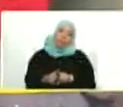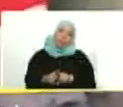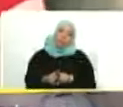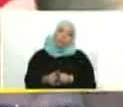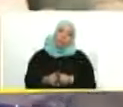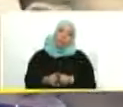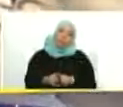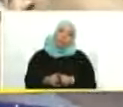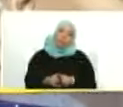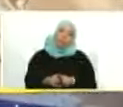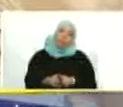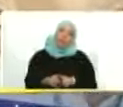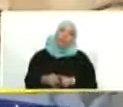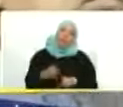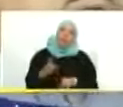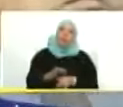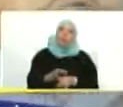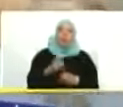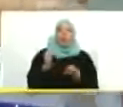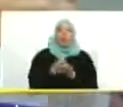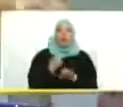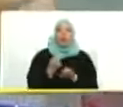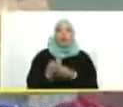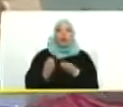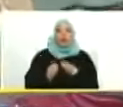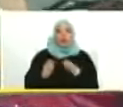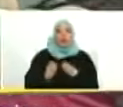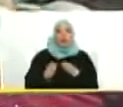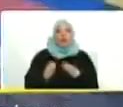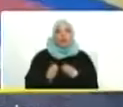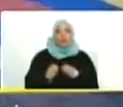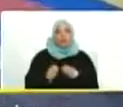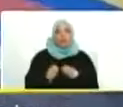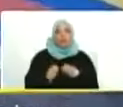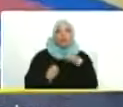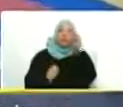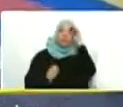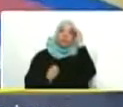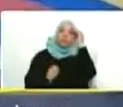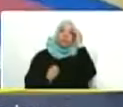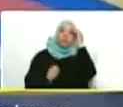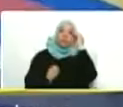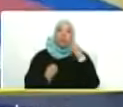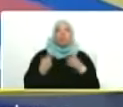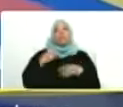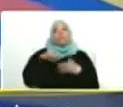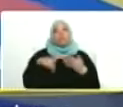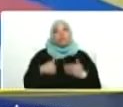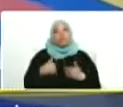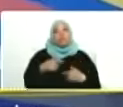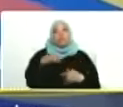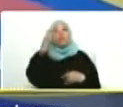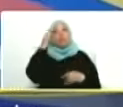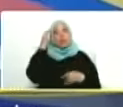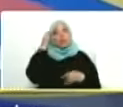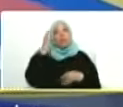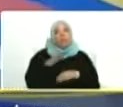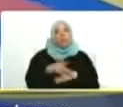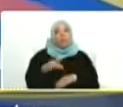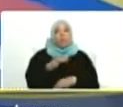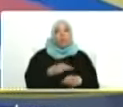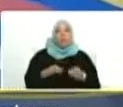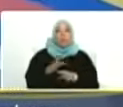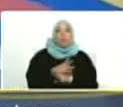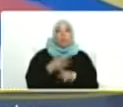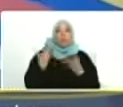me juego el pellejo, y me juego la vida. Y no es que lo digo, es que me lo juego. ¿Ustedes saben por qué? Porque nos la